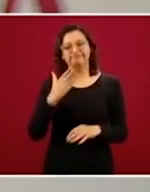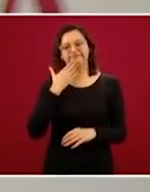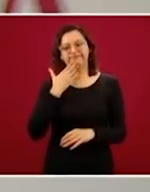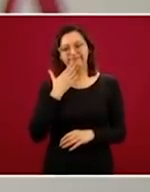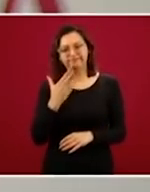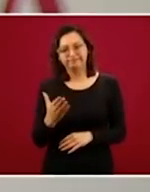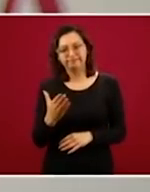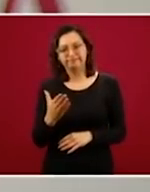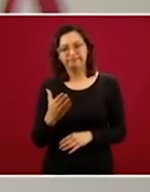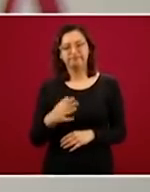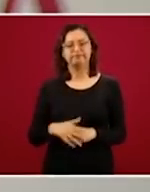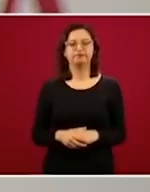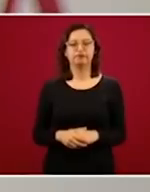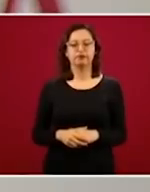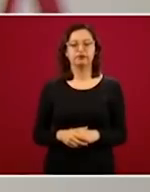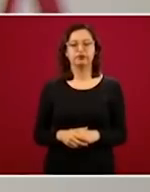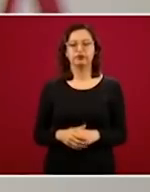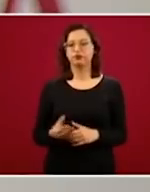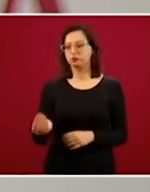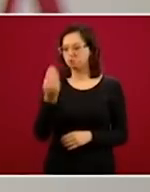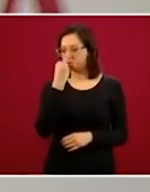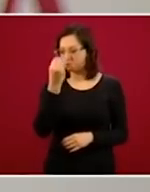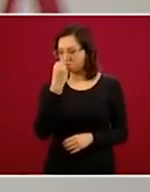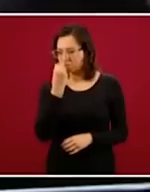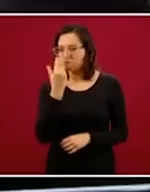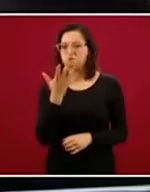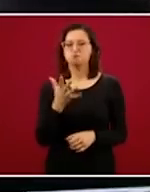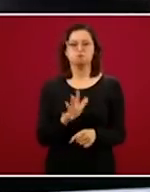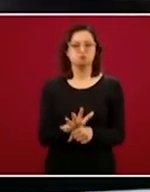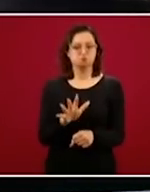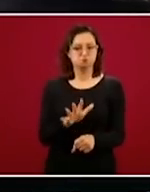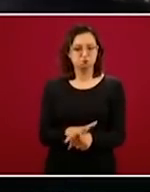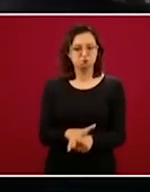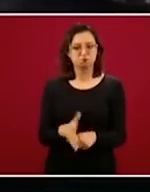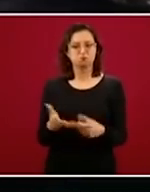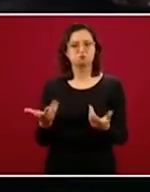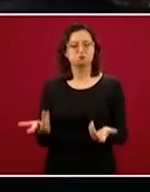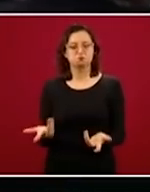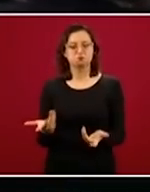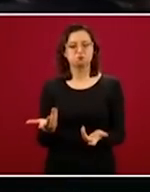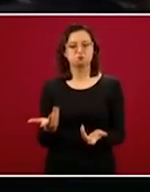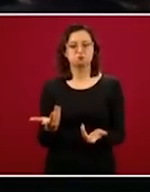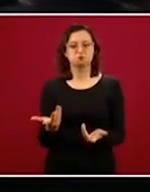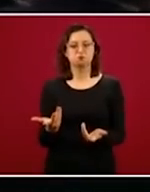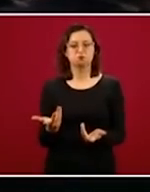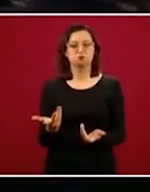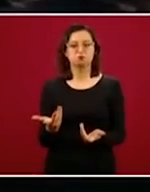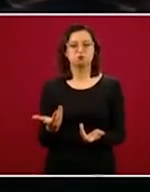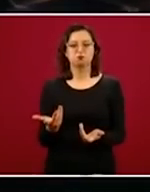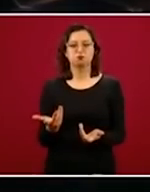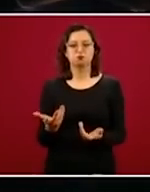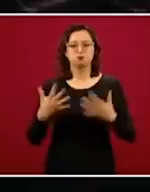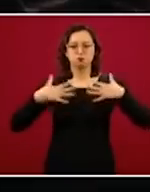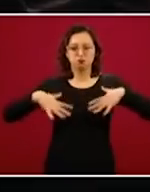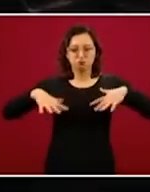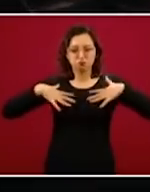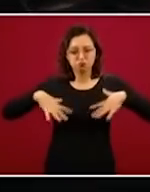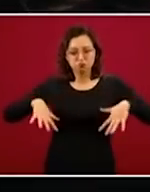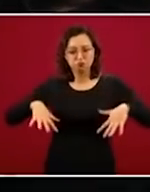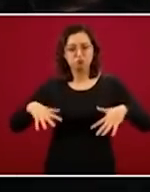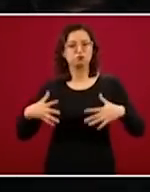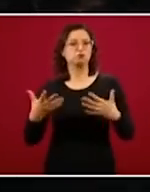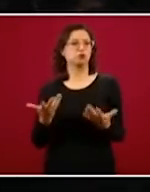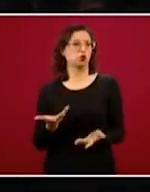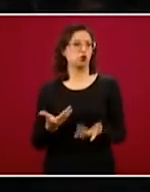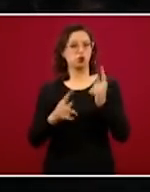ay alimentación hay para el vestido para el